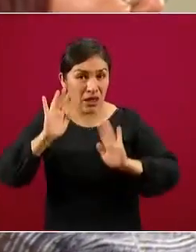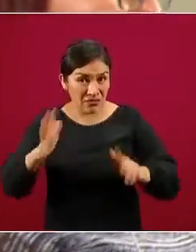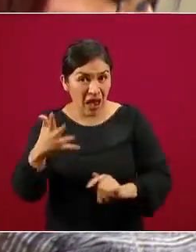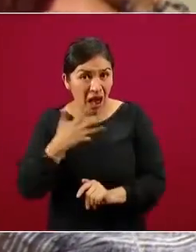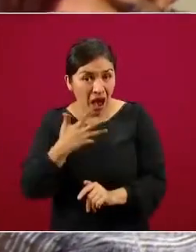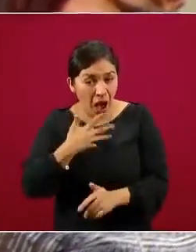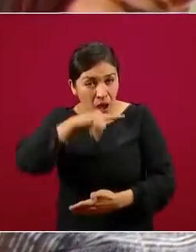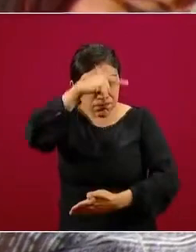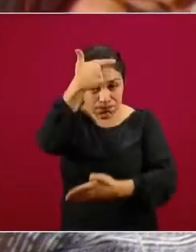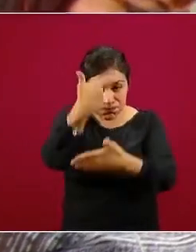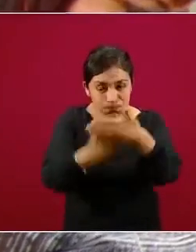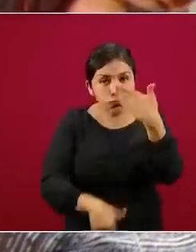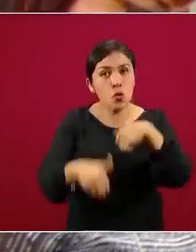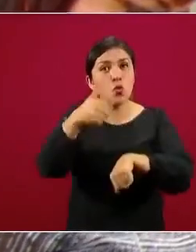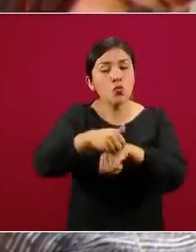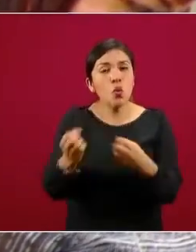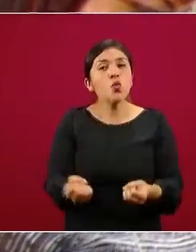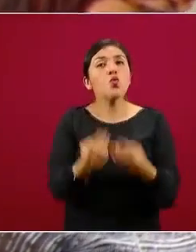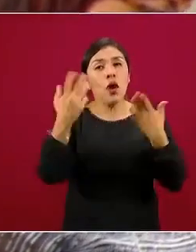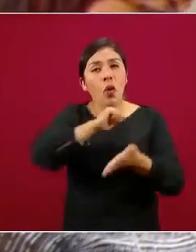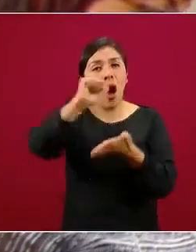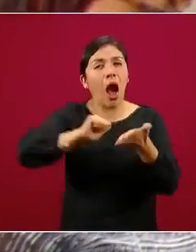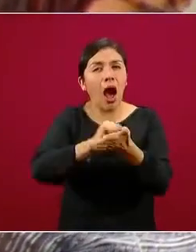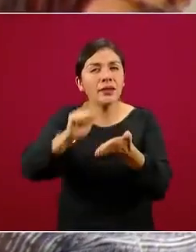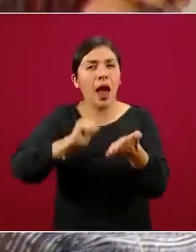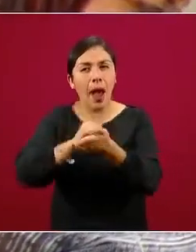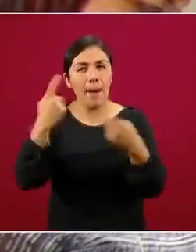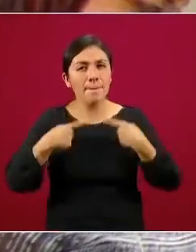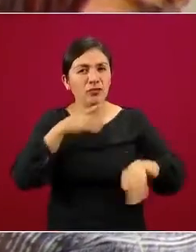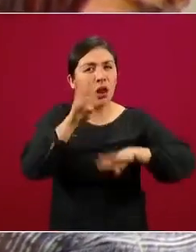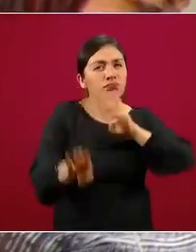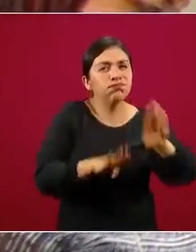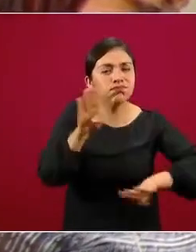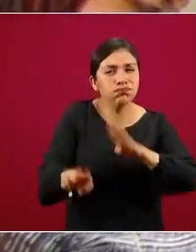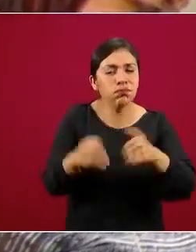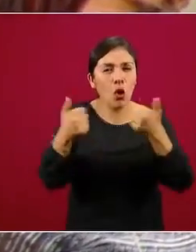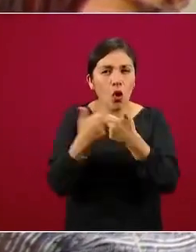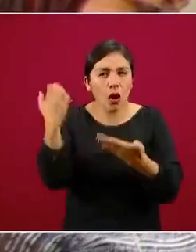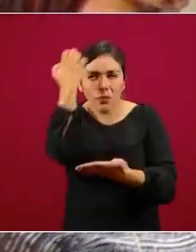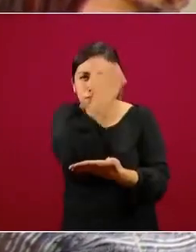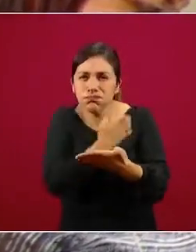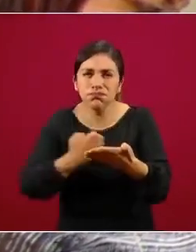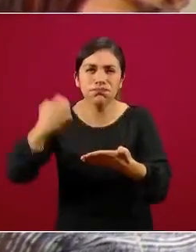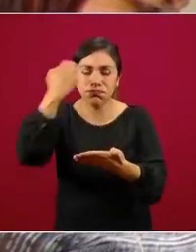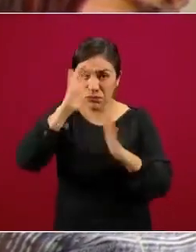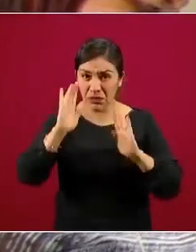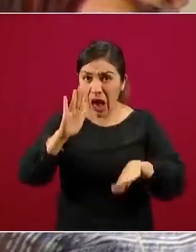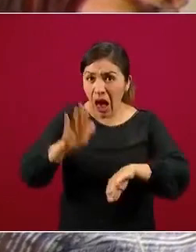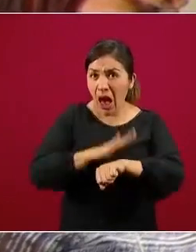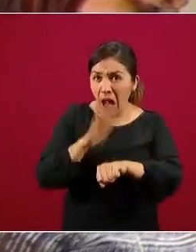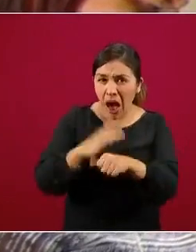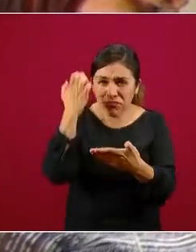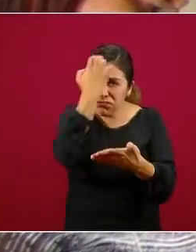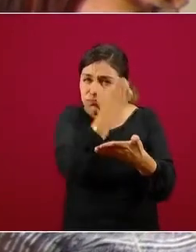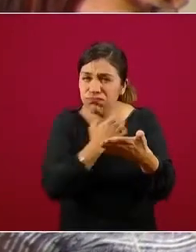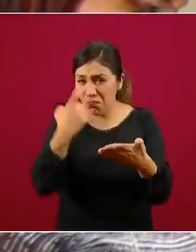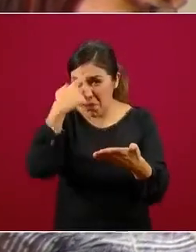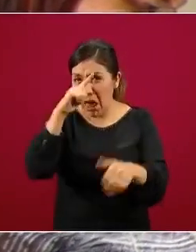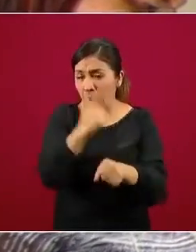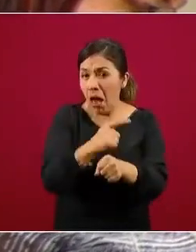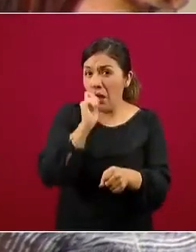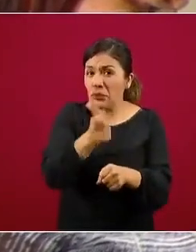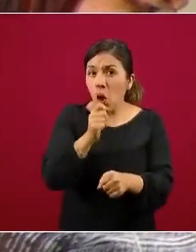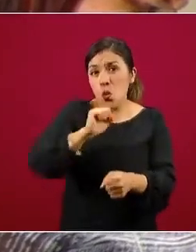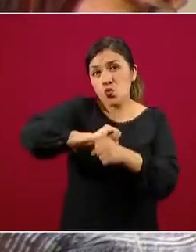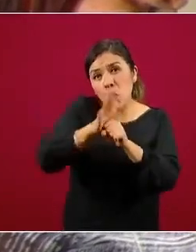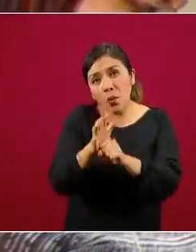un número específico de actas desde funciones que se van a analizar o se están analizando para ver si fueron o